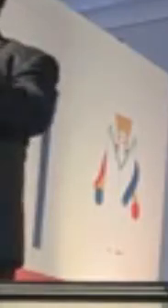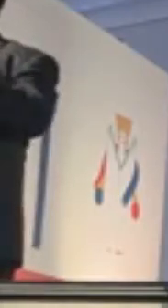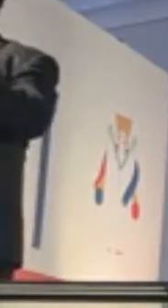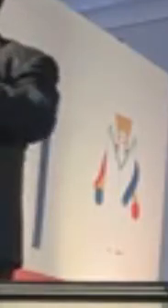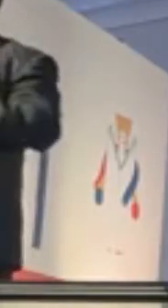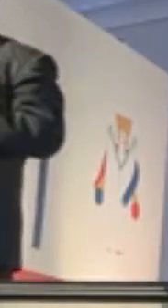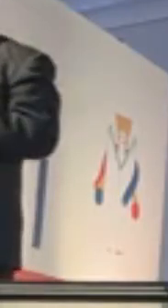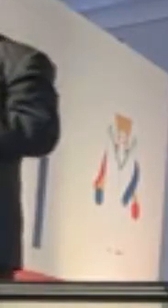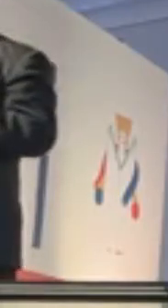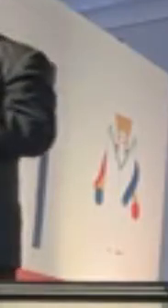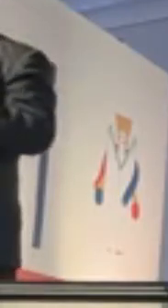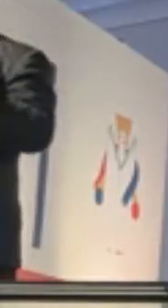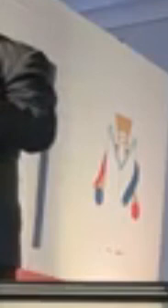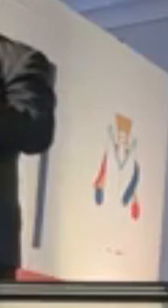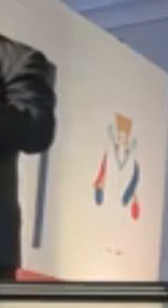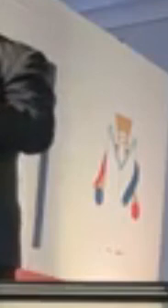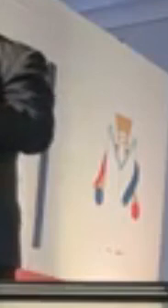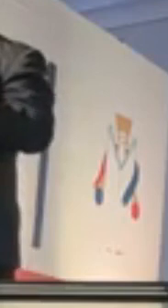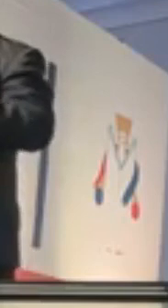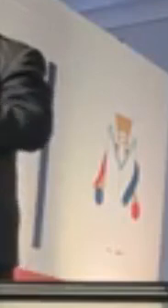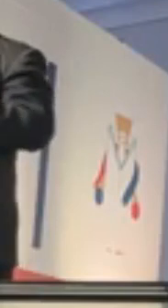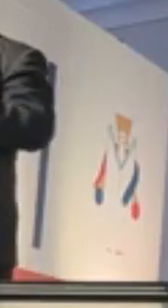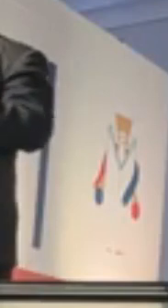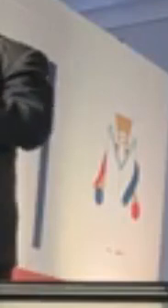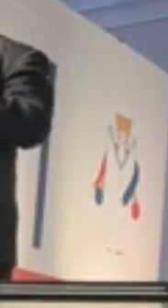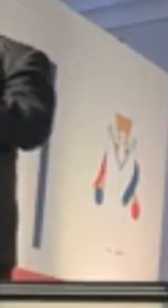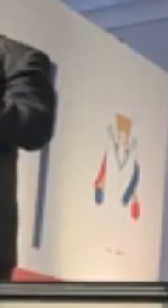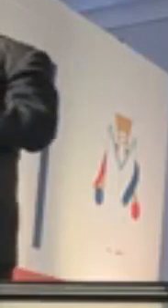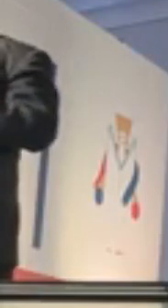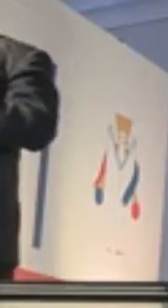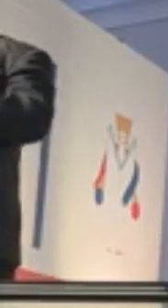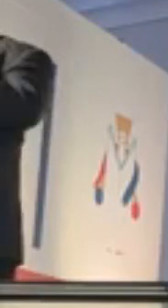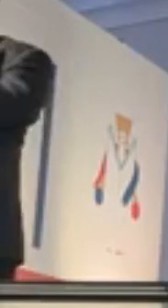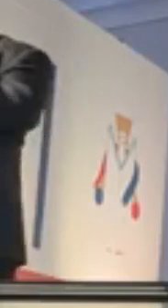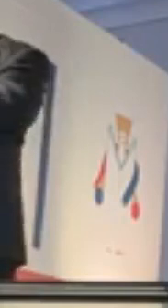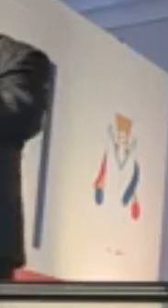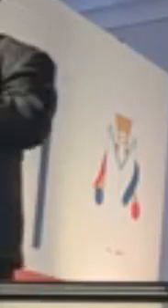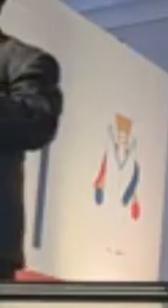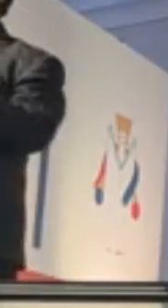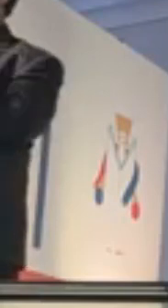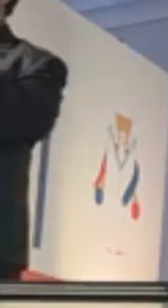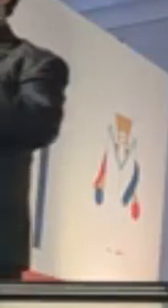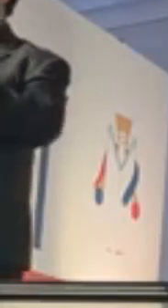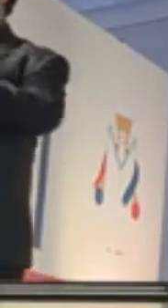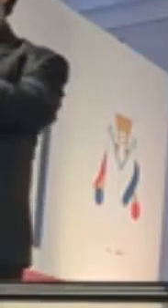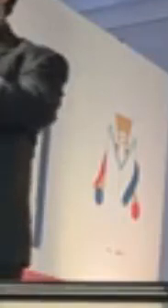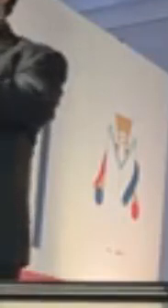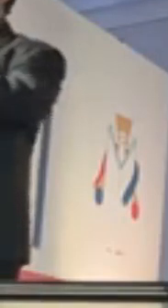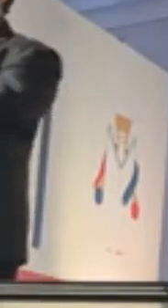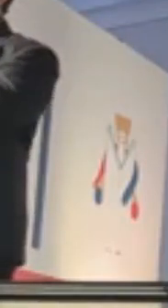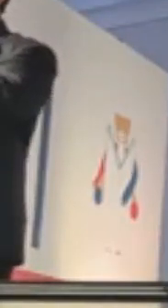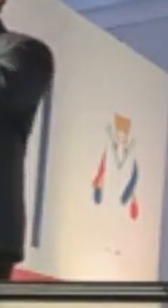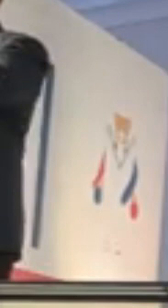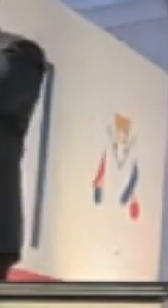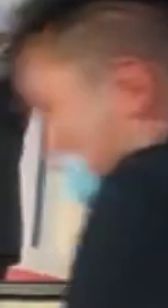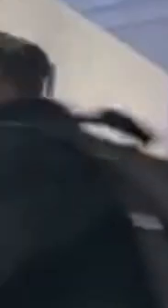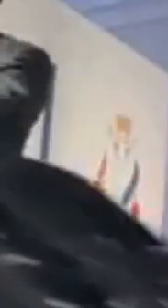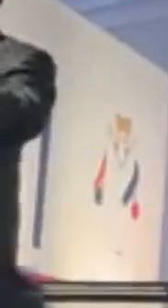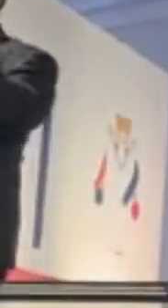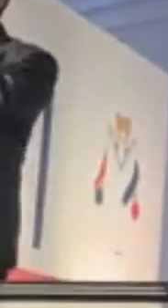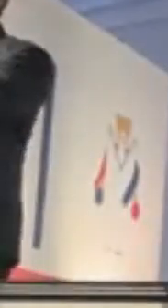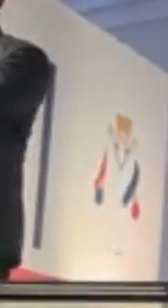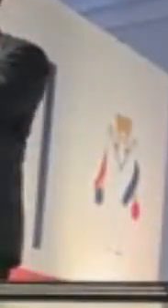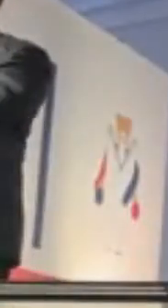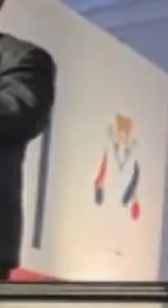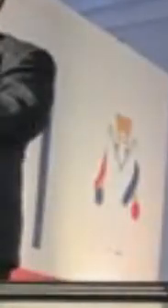esas injerencias permanentes de Estados Unidos en los diferentes países de América Latina han mutado, y yo quería dar cuenta de esta